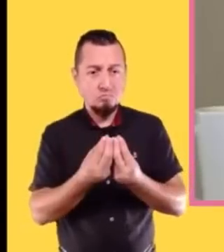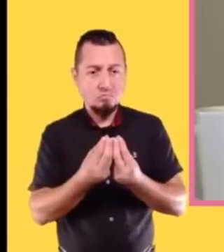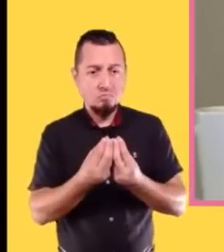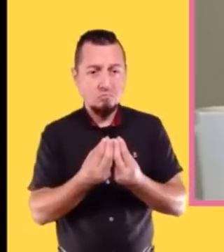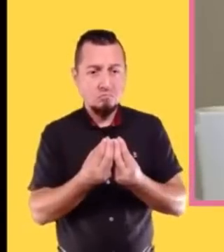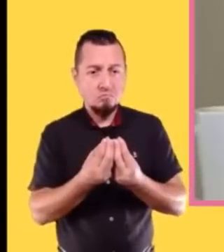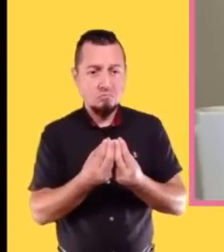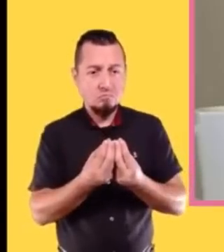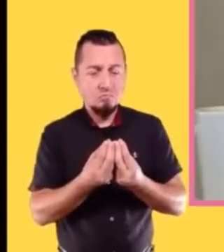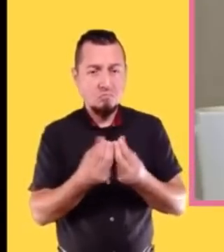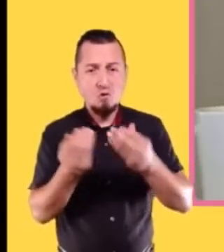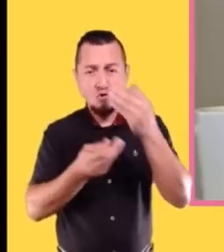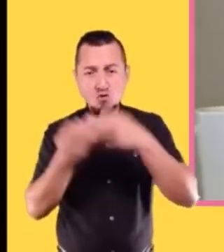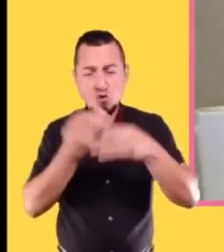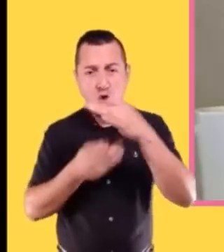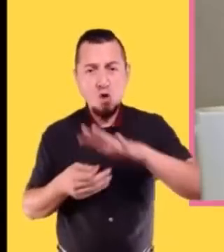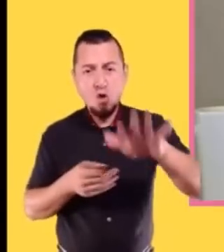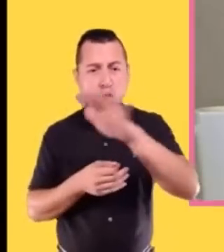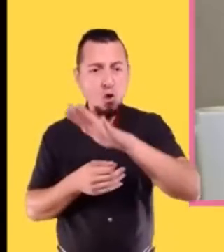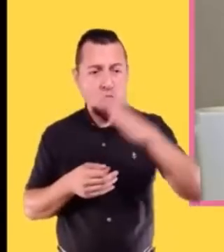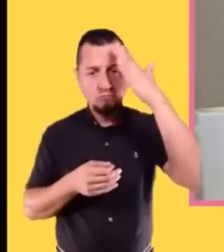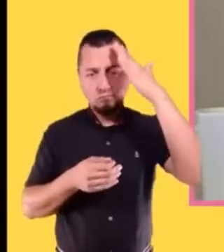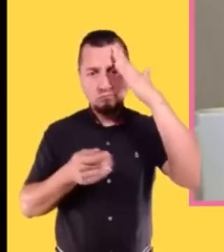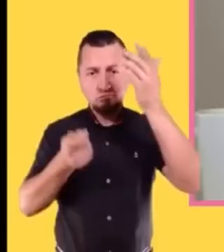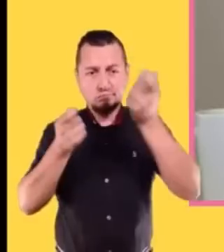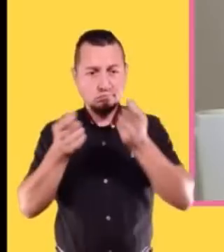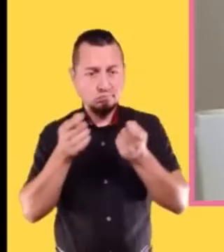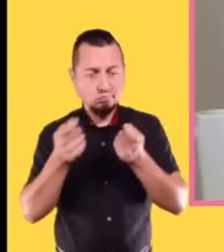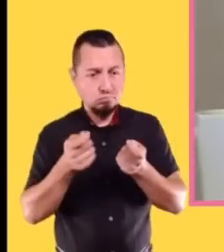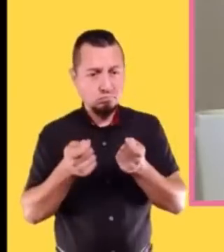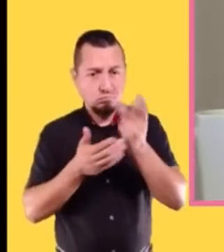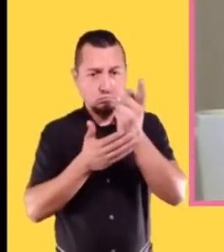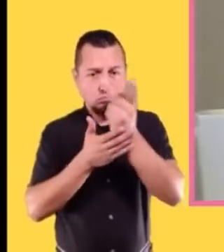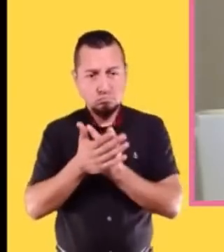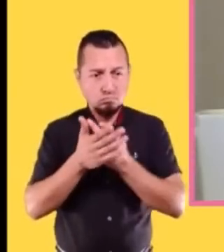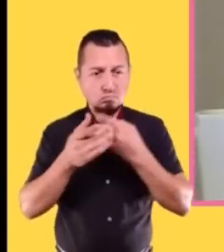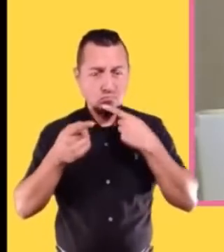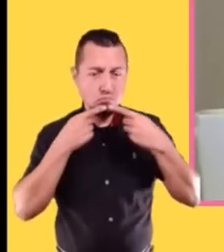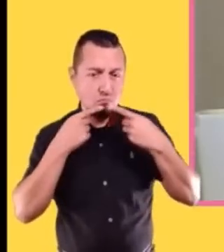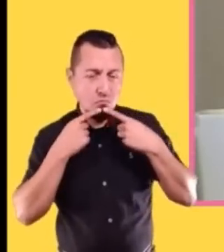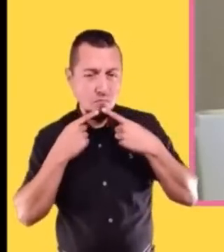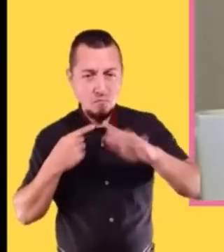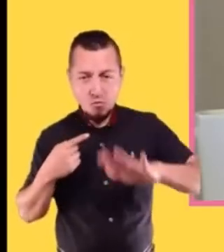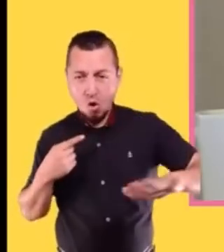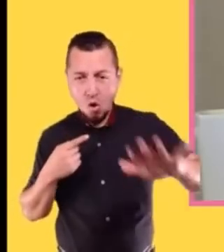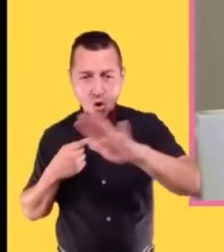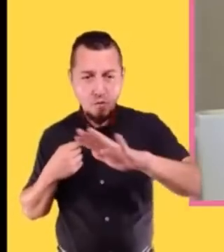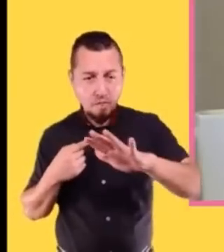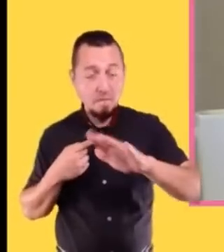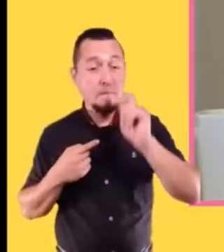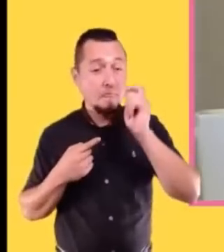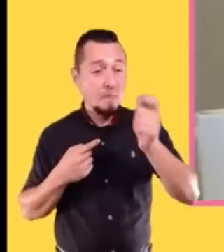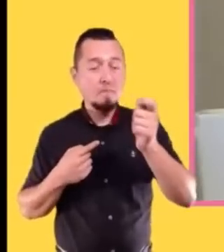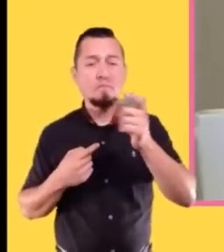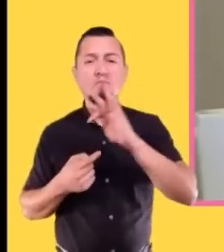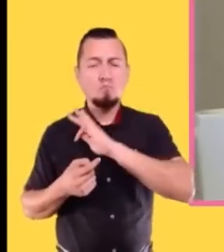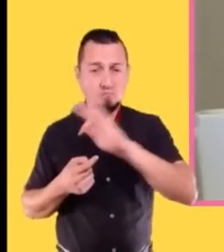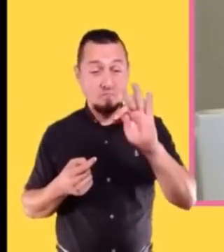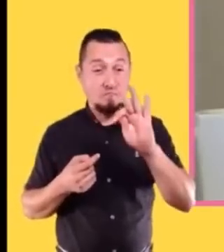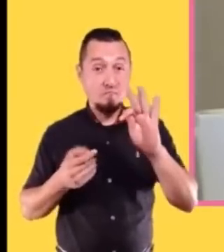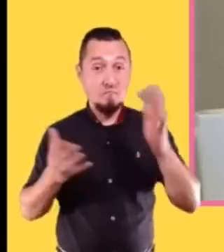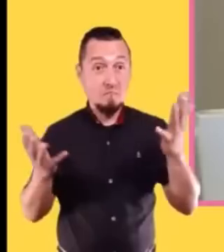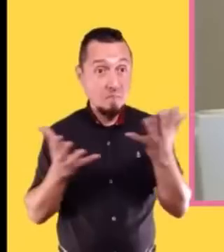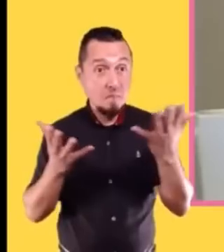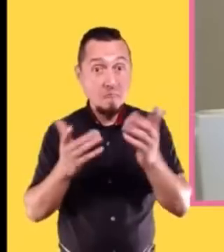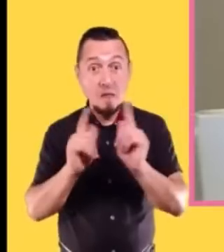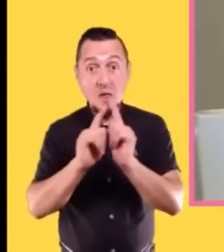todos los actores involucrados durante el proceso de construcción de nuestro proyecto educativo, pero tendríamos condiciones, si fuese el caso, de poder